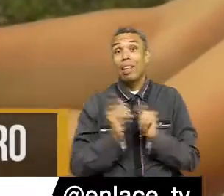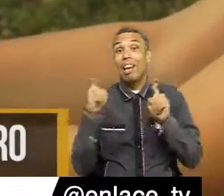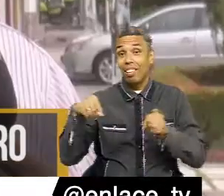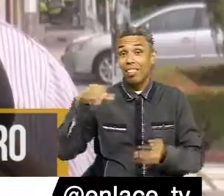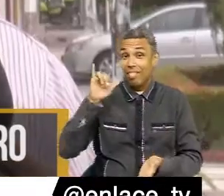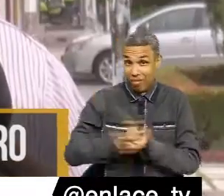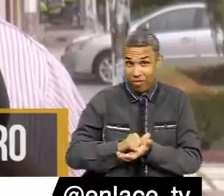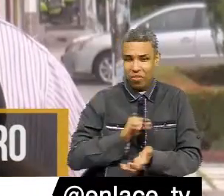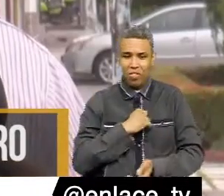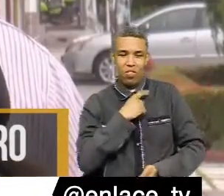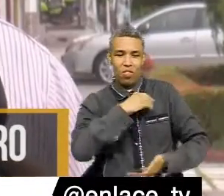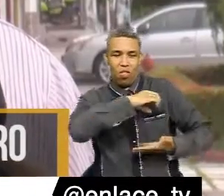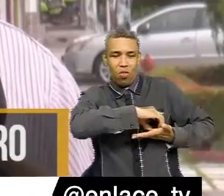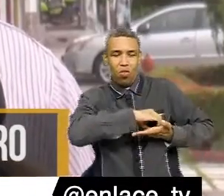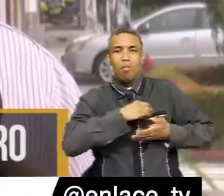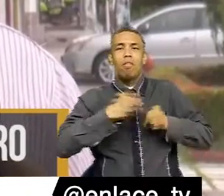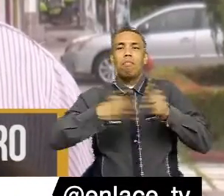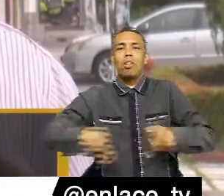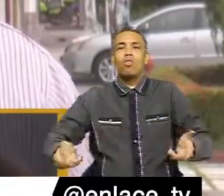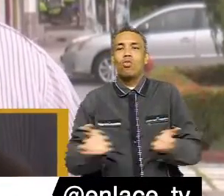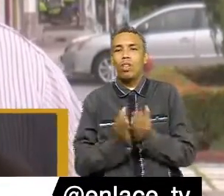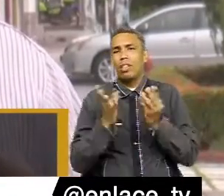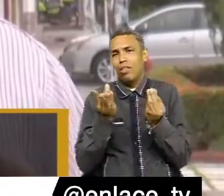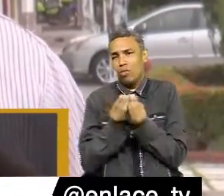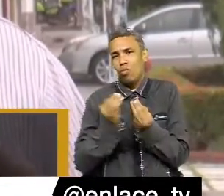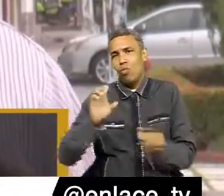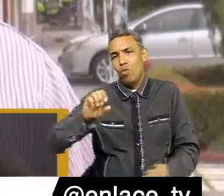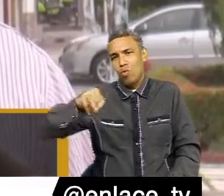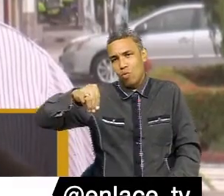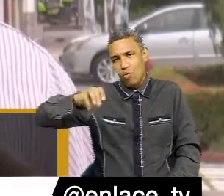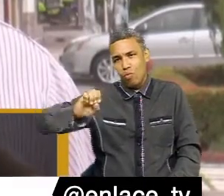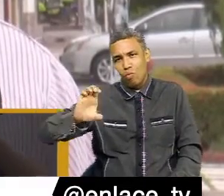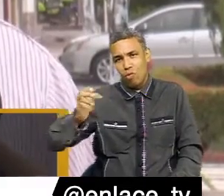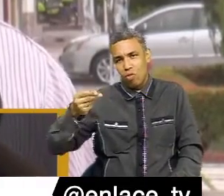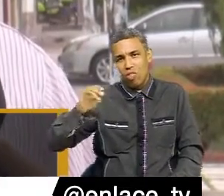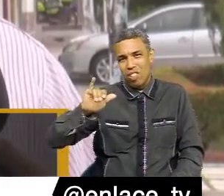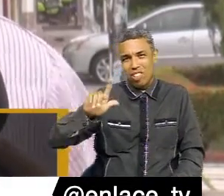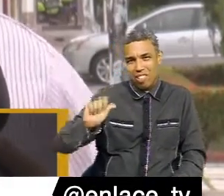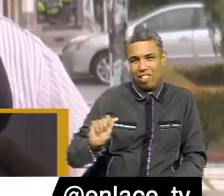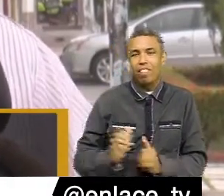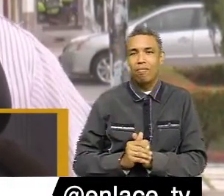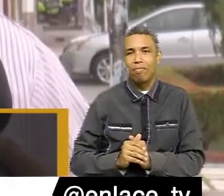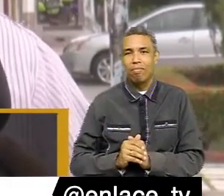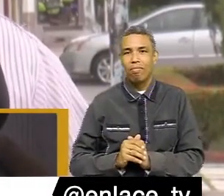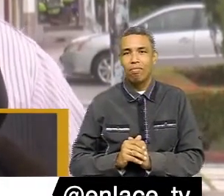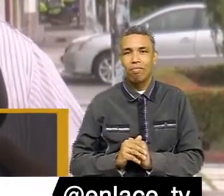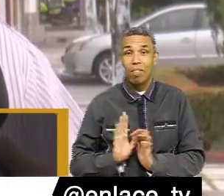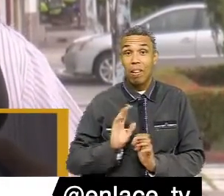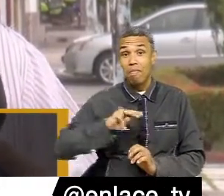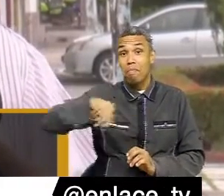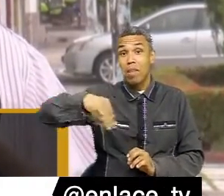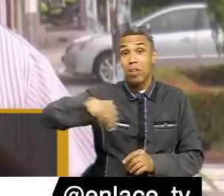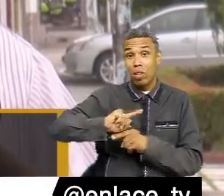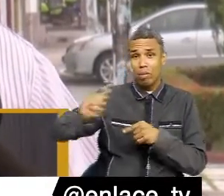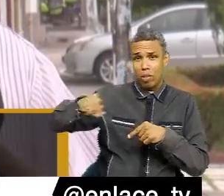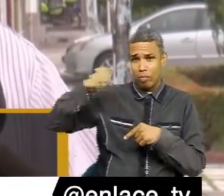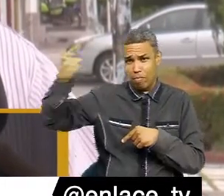hace su presentación el día miércoles a las 2 de la tarde en el Teatro Fanny Mickey. Hoy vamos a